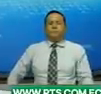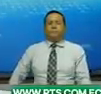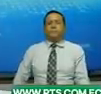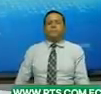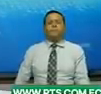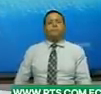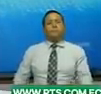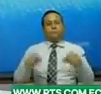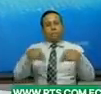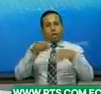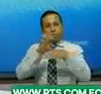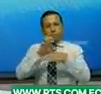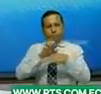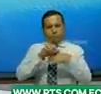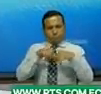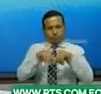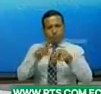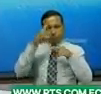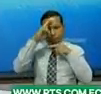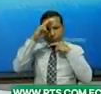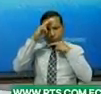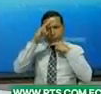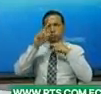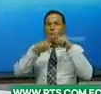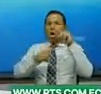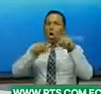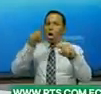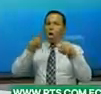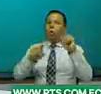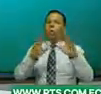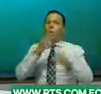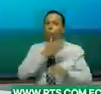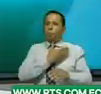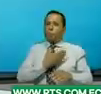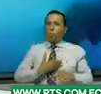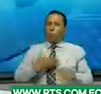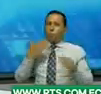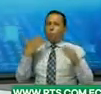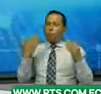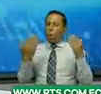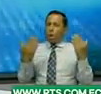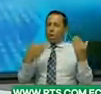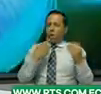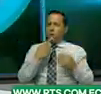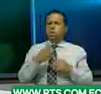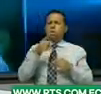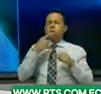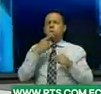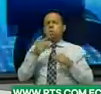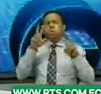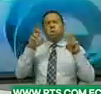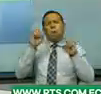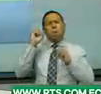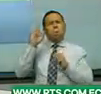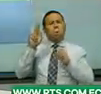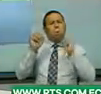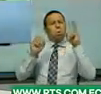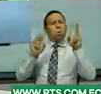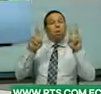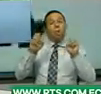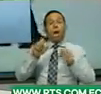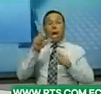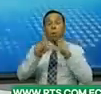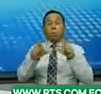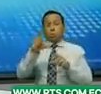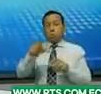Y de regreso a temas nacionales, algunas figuras políticas dan su criterio sobre aprobar la pena de muerte y la cadena perpetua para ciertos